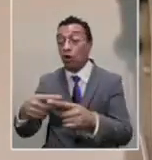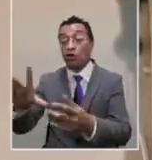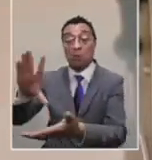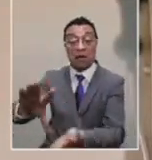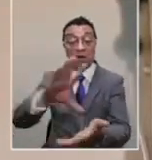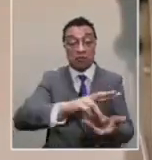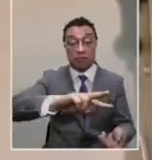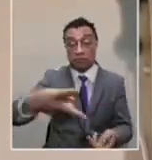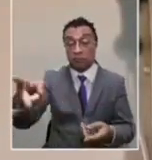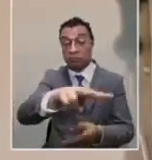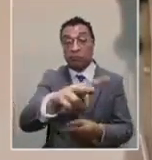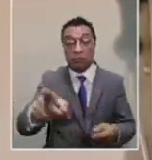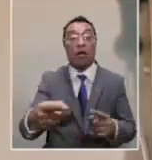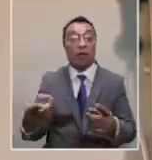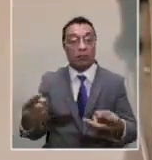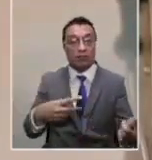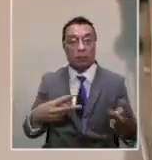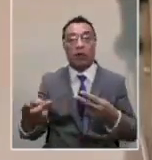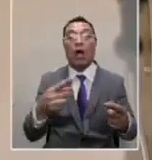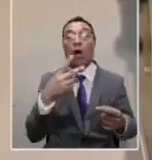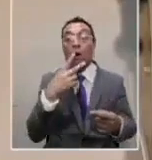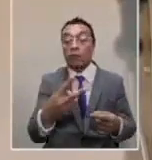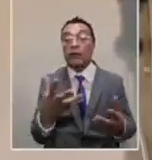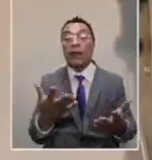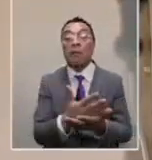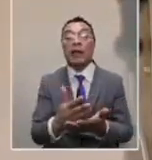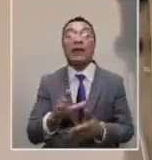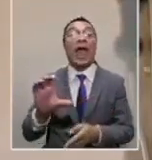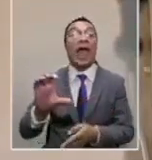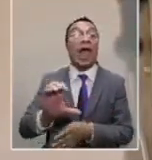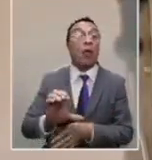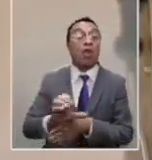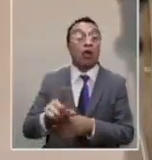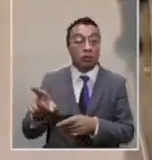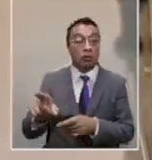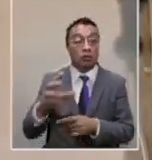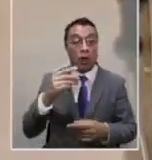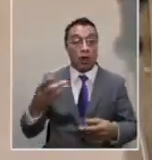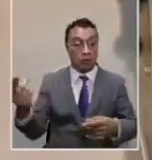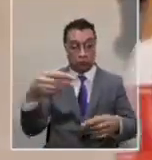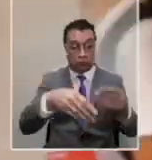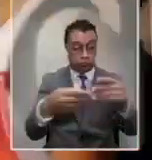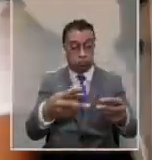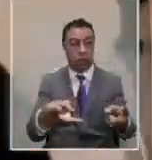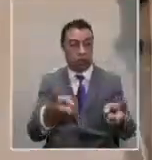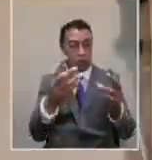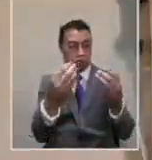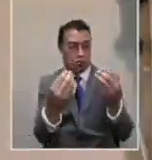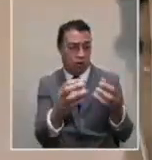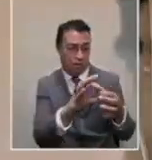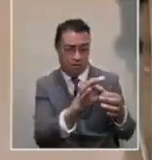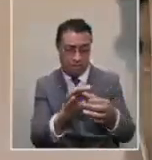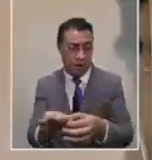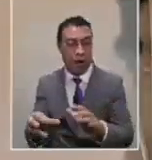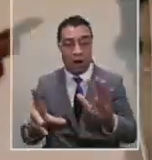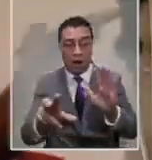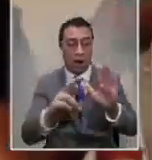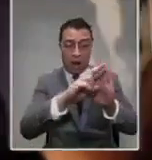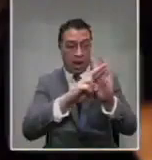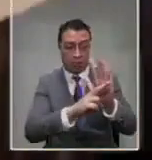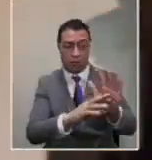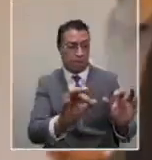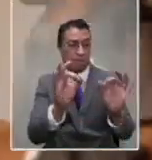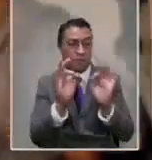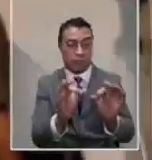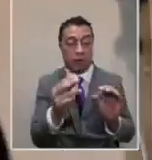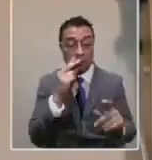que recibe Chile son intrarregionales. Si miramos lo que ocurre en Ecuador, tiene una política migratoria que es notable, cosas que mejorar, pero que es notable